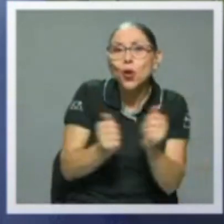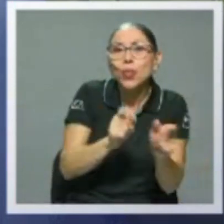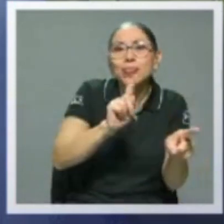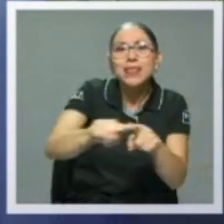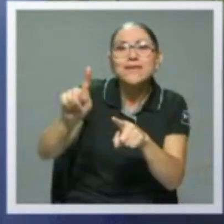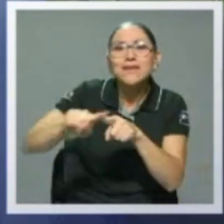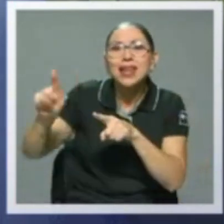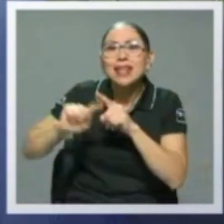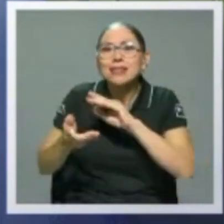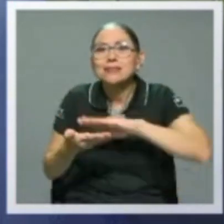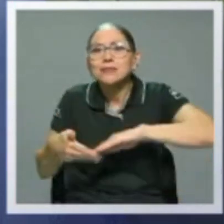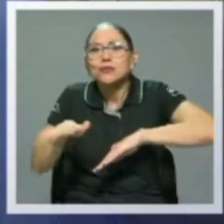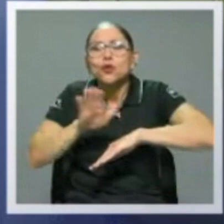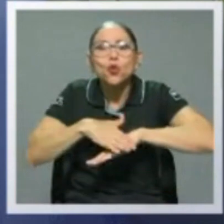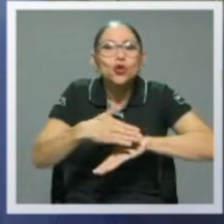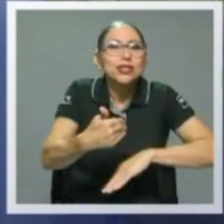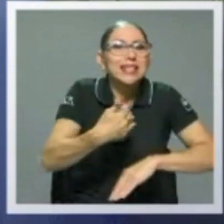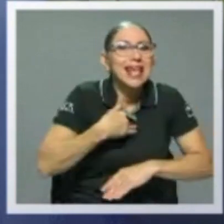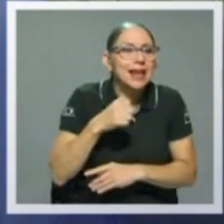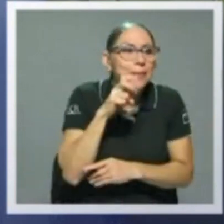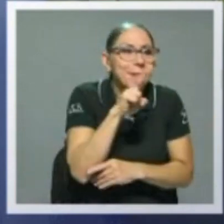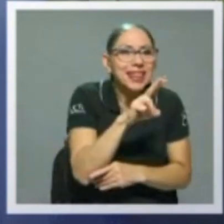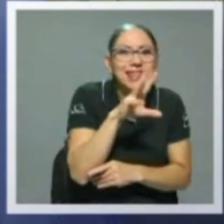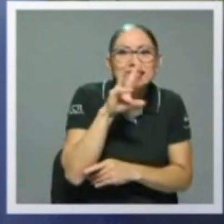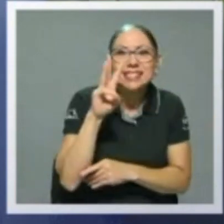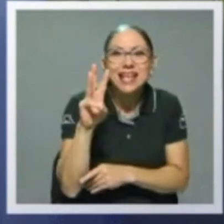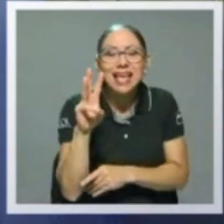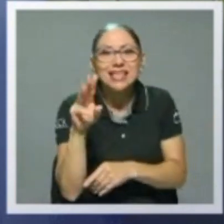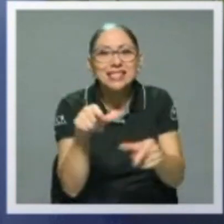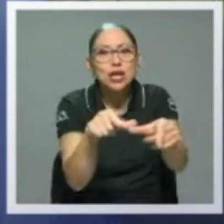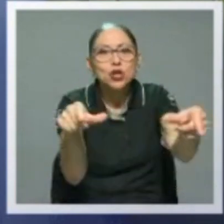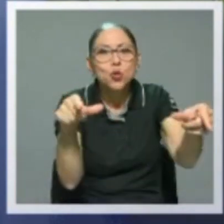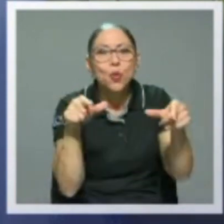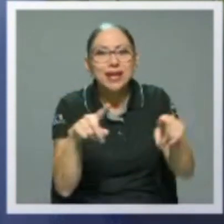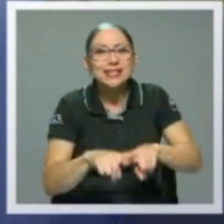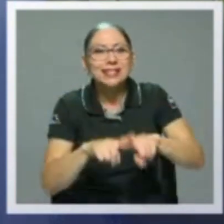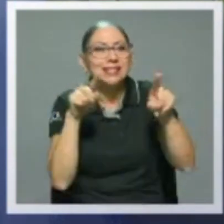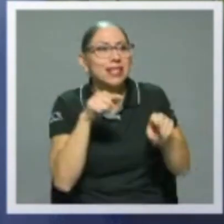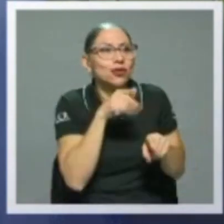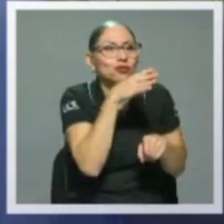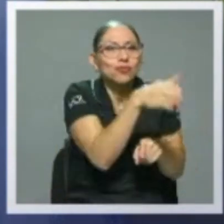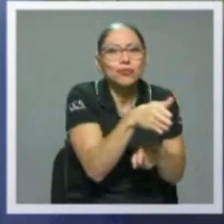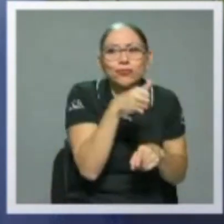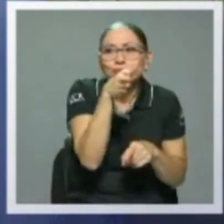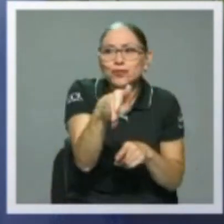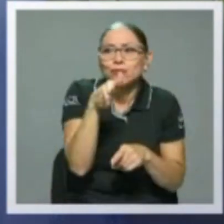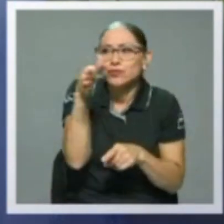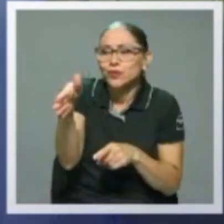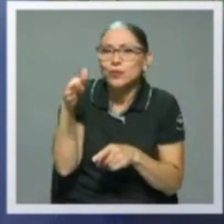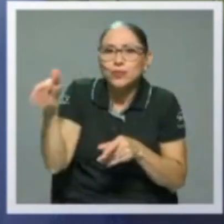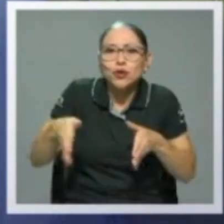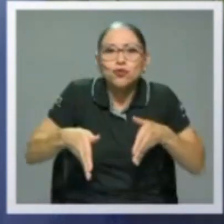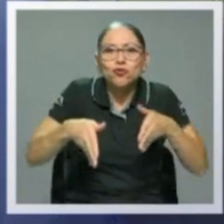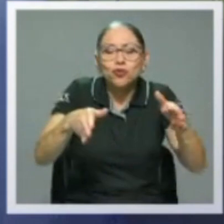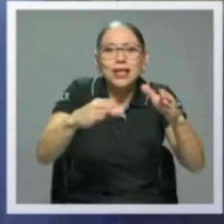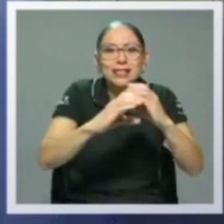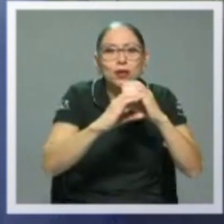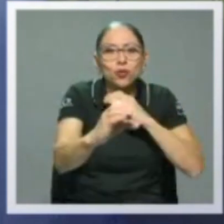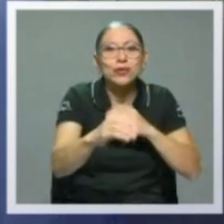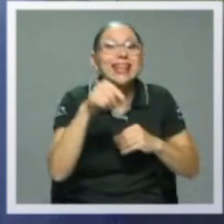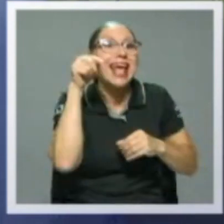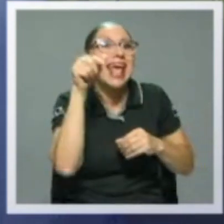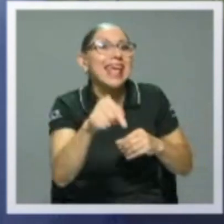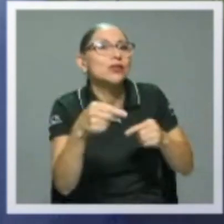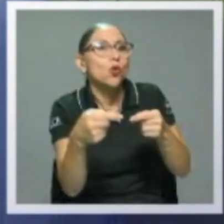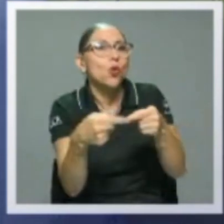trucos tienen 26 y 27 rutas distintas. Bueno, eso va contra la ley, pero